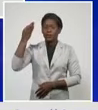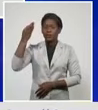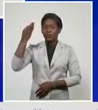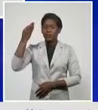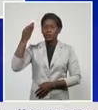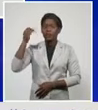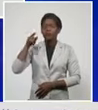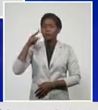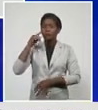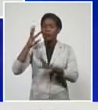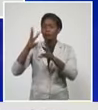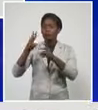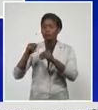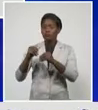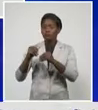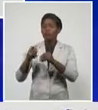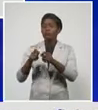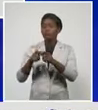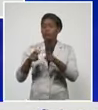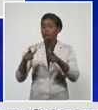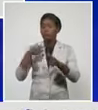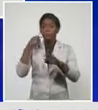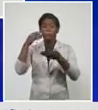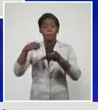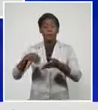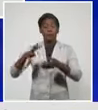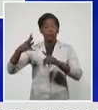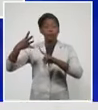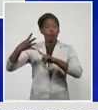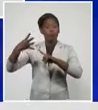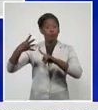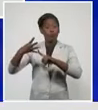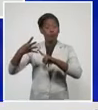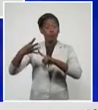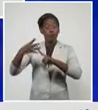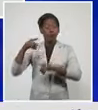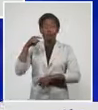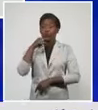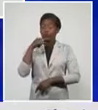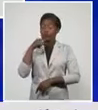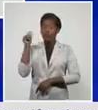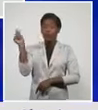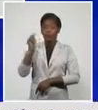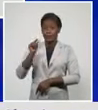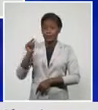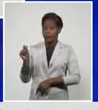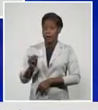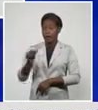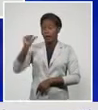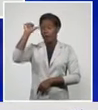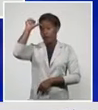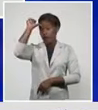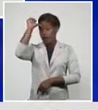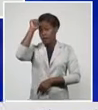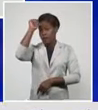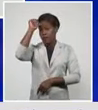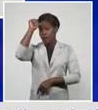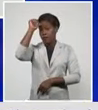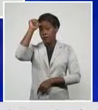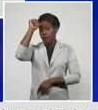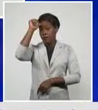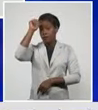de fallecidos, el cuarto lugar, Rusia, Italia, la India, Turquía,